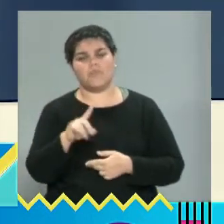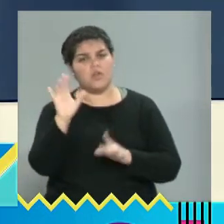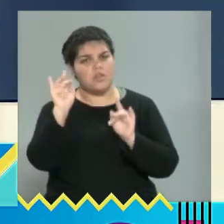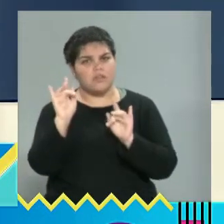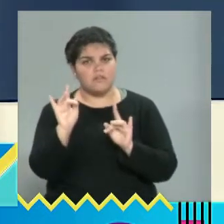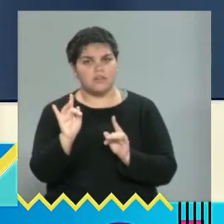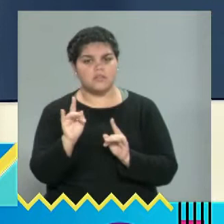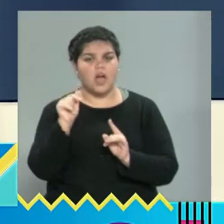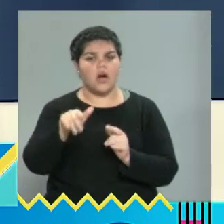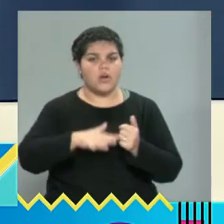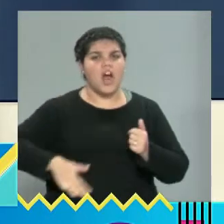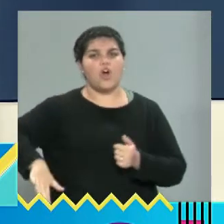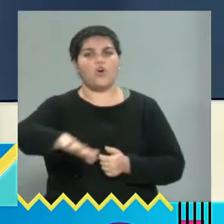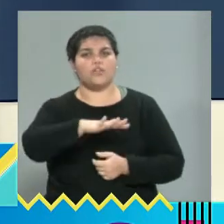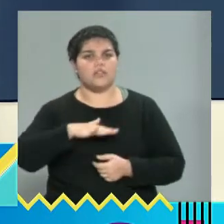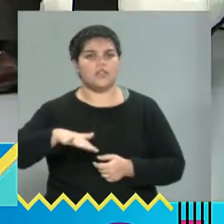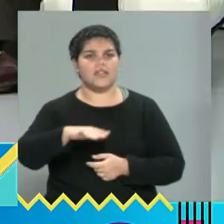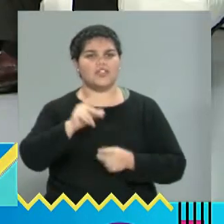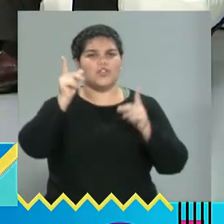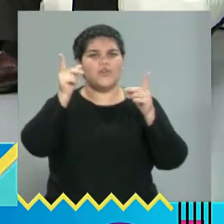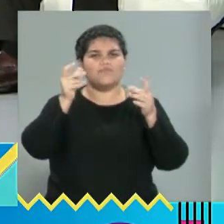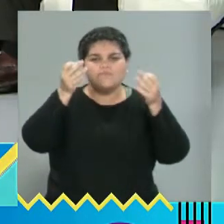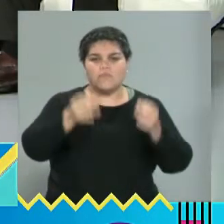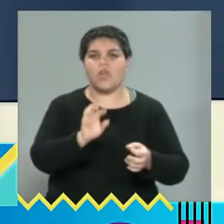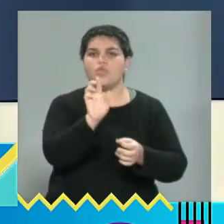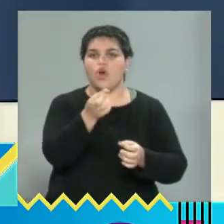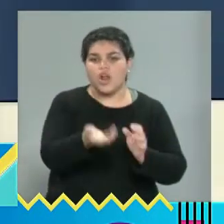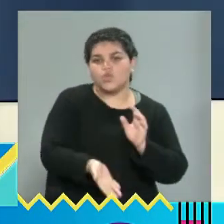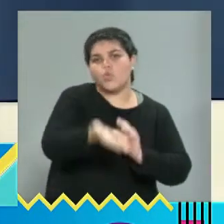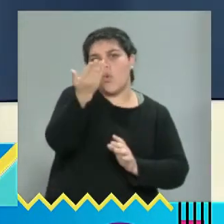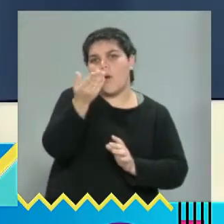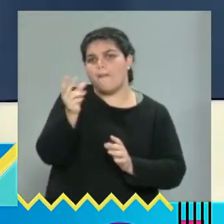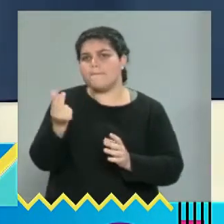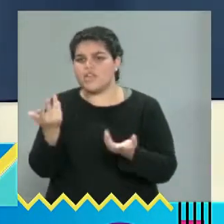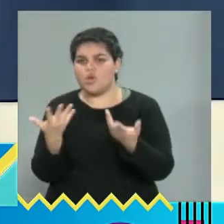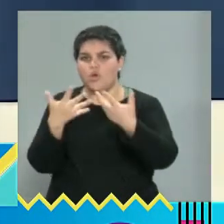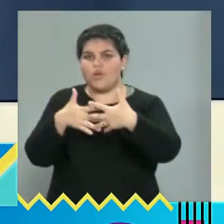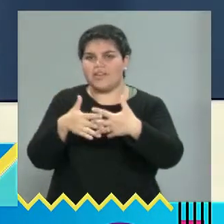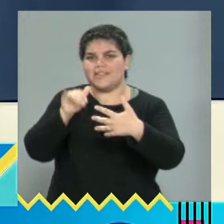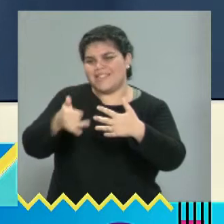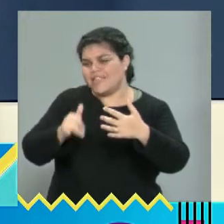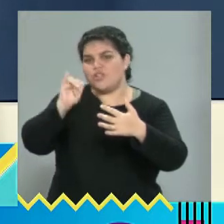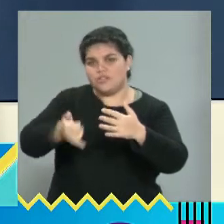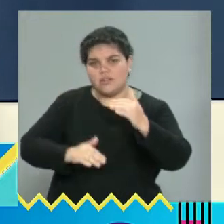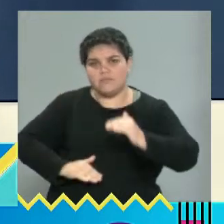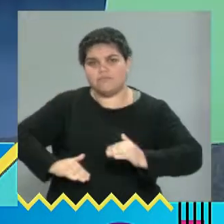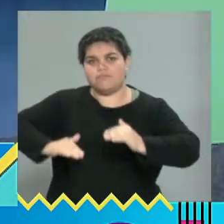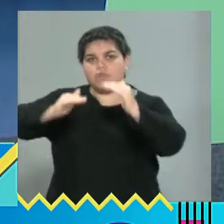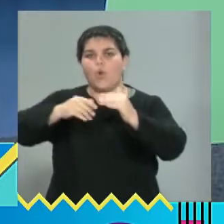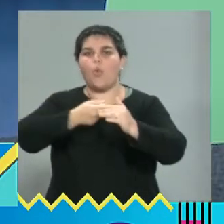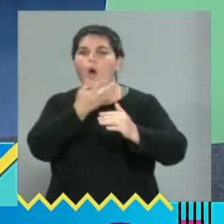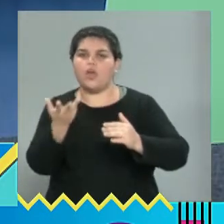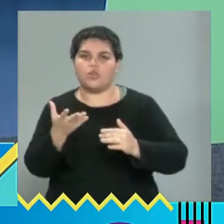ahora la suba del dólar no se traslada a precios. La pregunta es cuánto se va a trasladar. Si en un 100%, en un 80%, en un